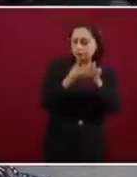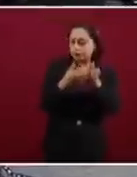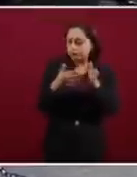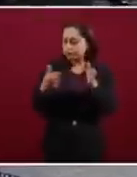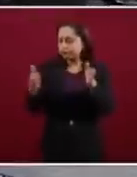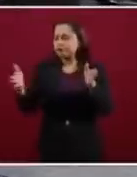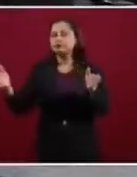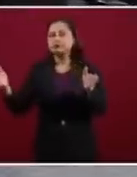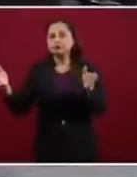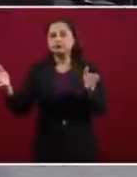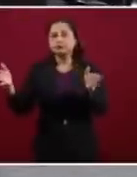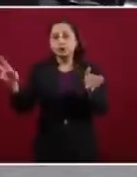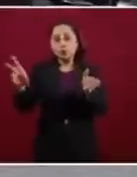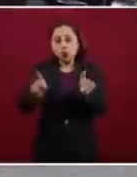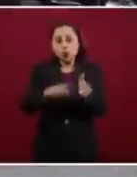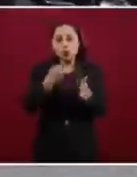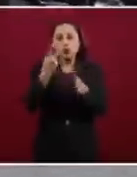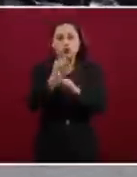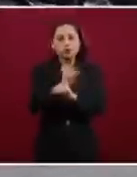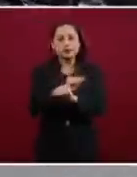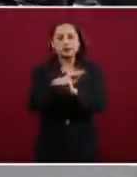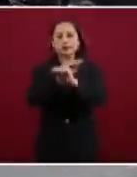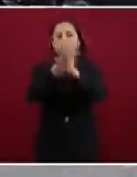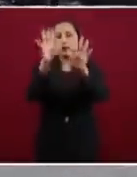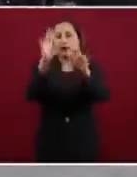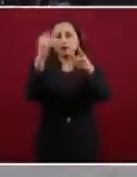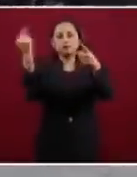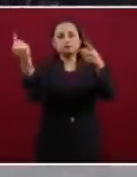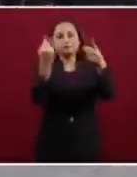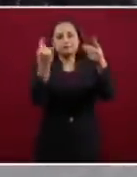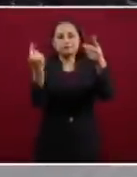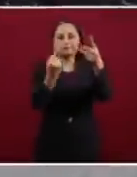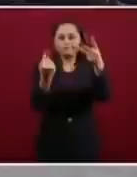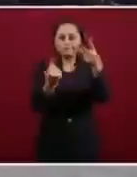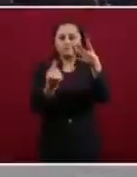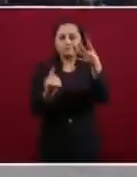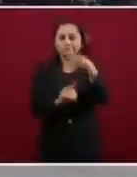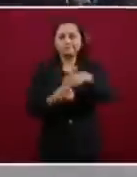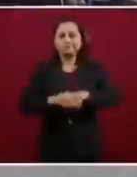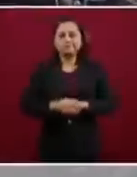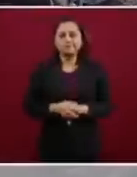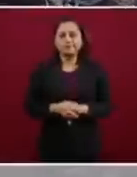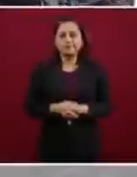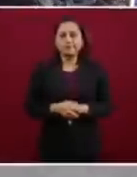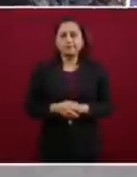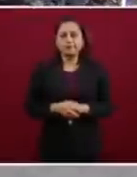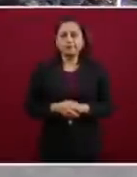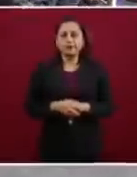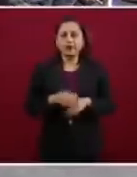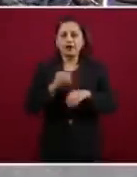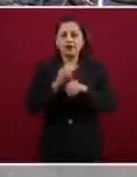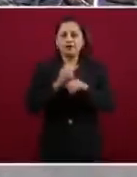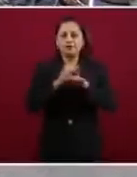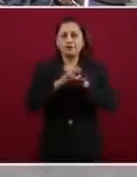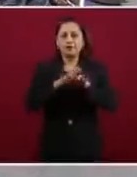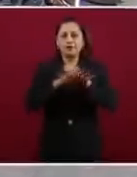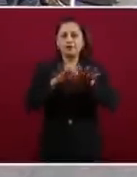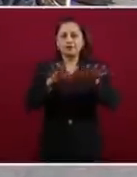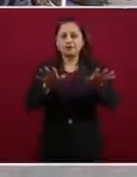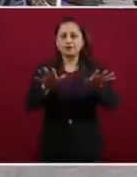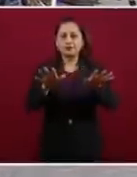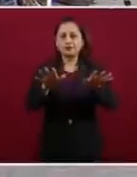para volver a aclarar y toda la información que se requiere